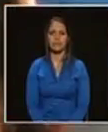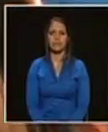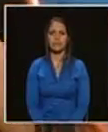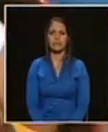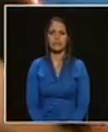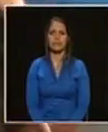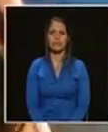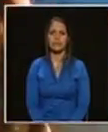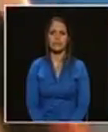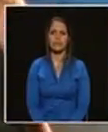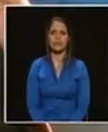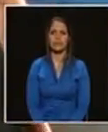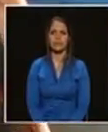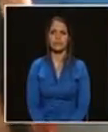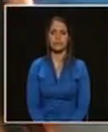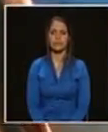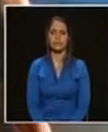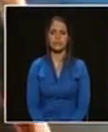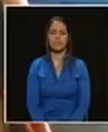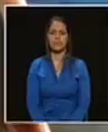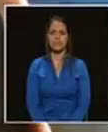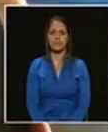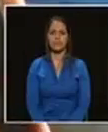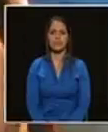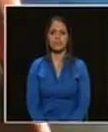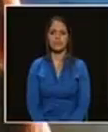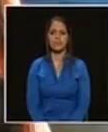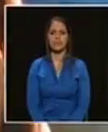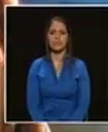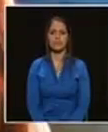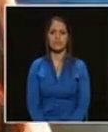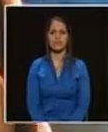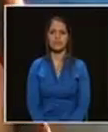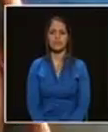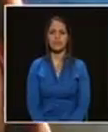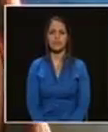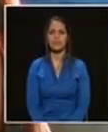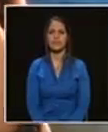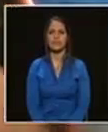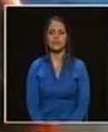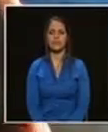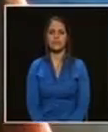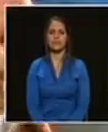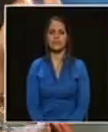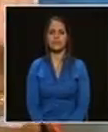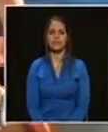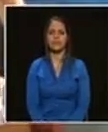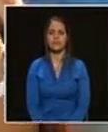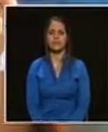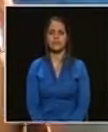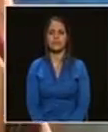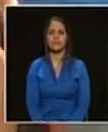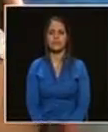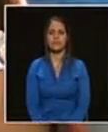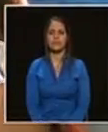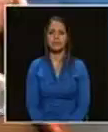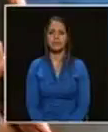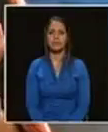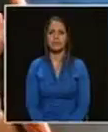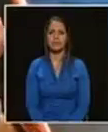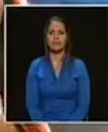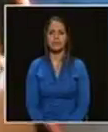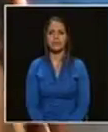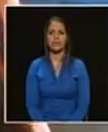Con el closed caption es muy difícil porque son palabras muy técnicas, usan muchos